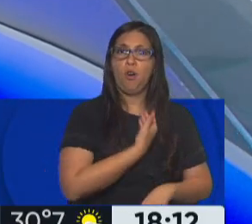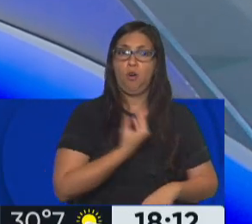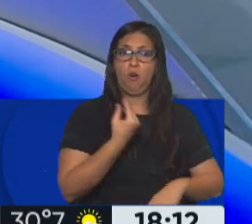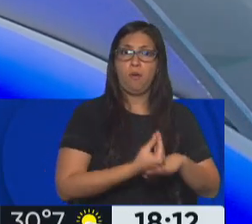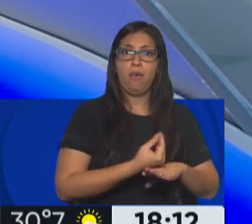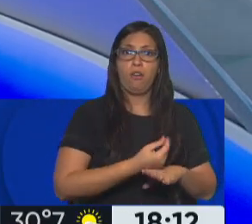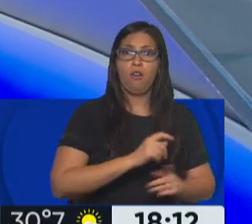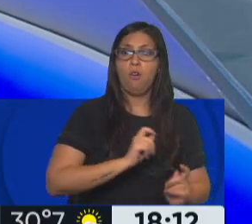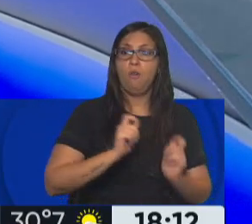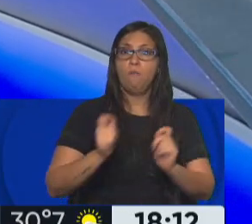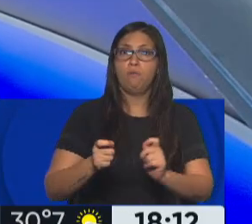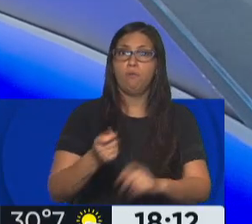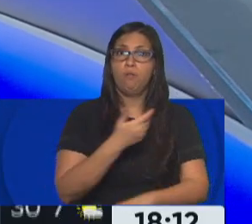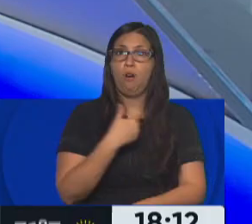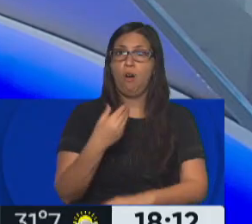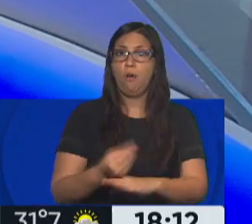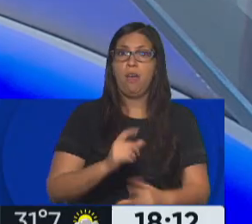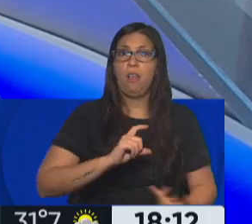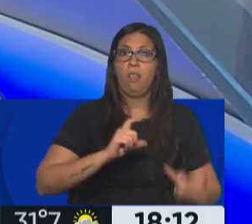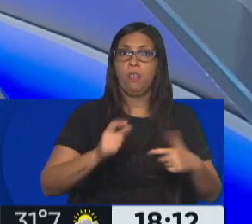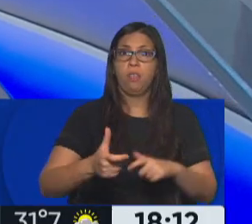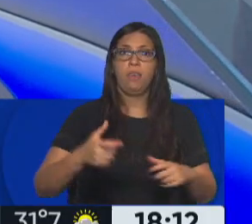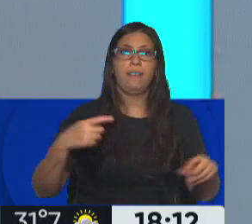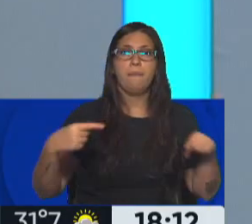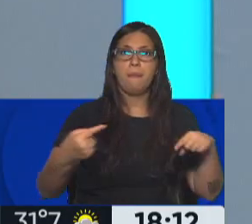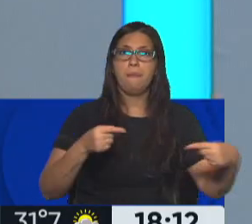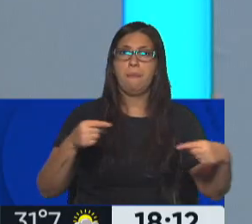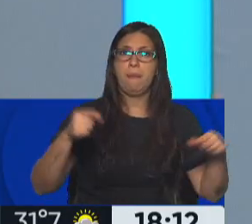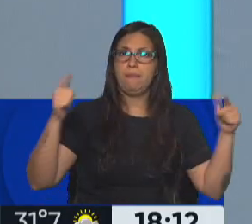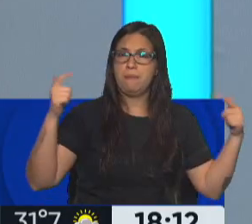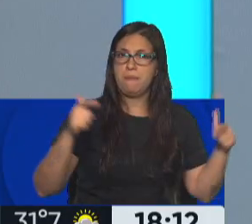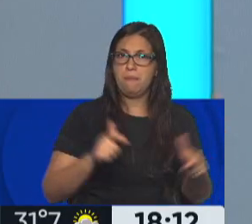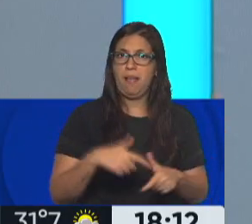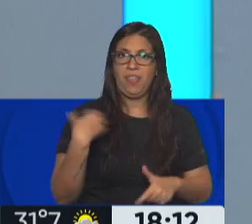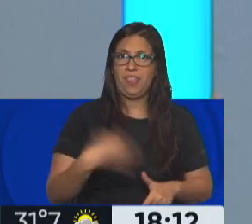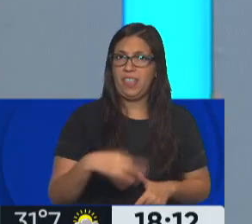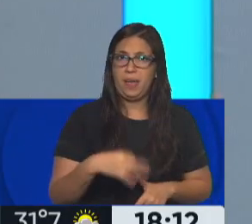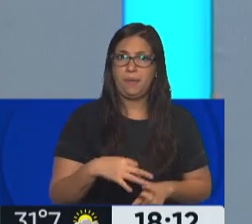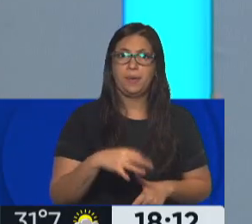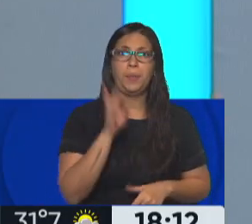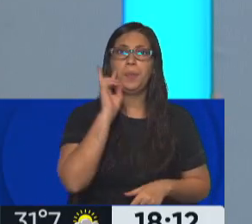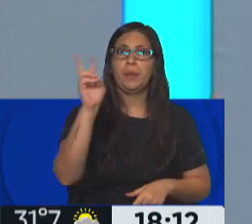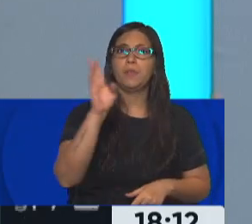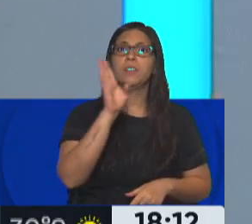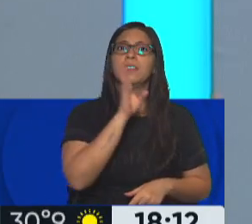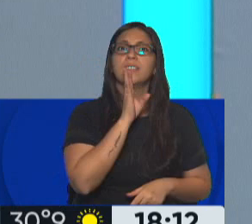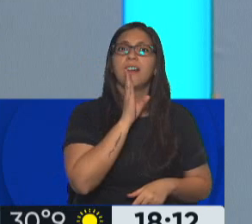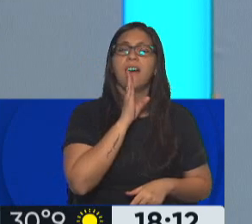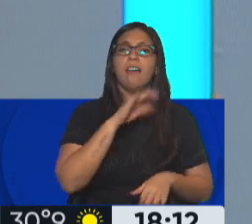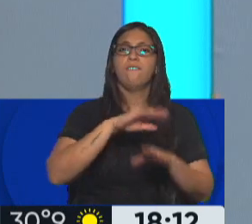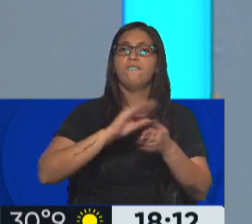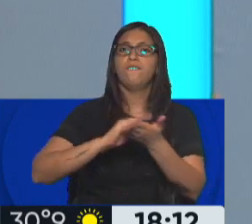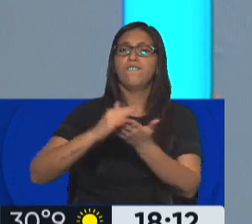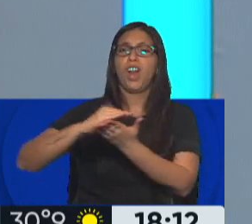las escaladas bélicas no aumenten, no suman, ¿sí? Hemos visto lo que ha pasado con Israel y la extensión de sus fronteras, también